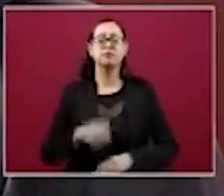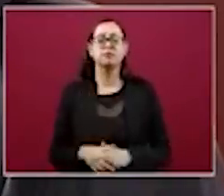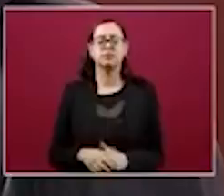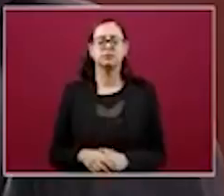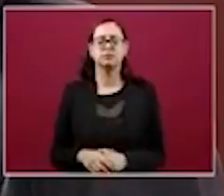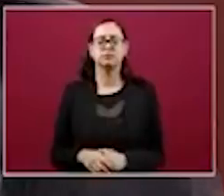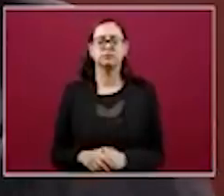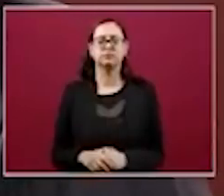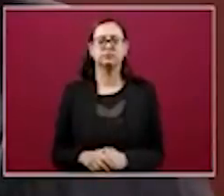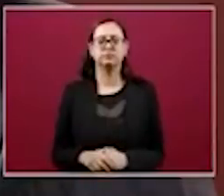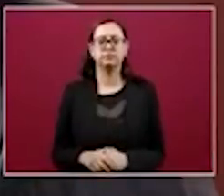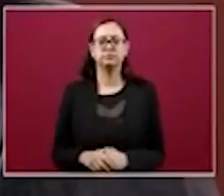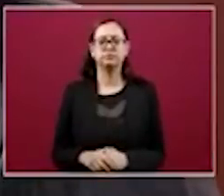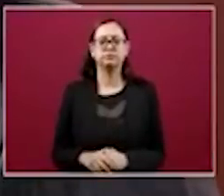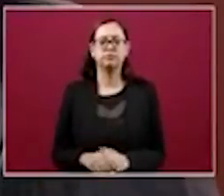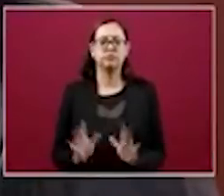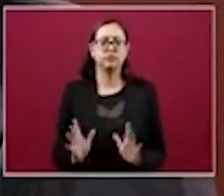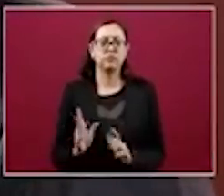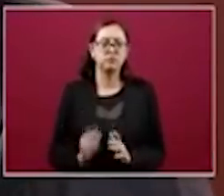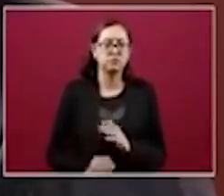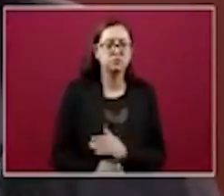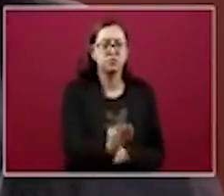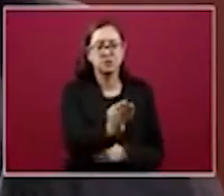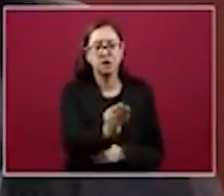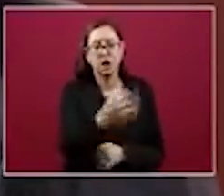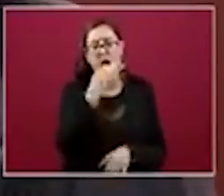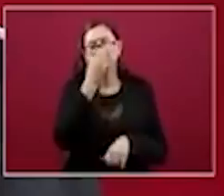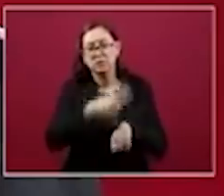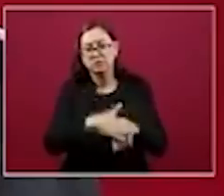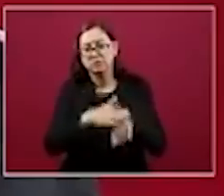les advierto en algunos casos,